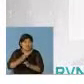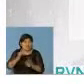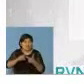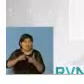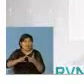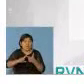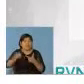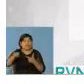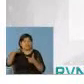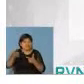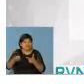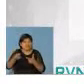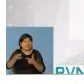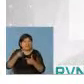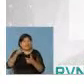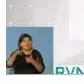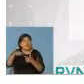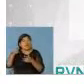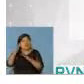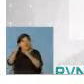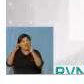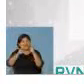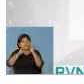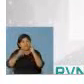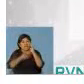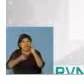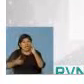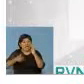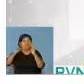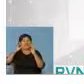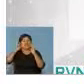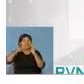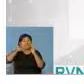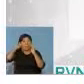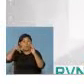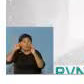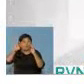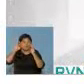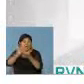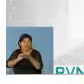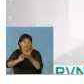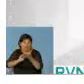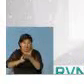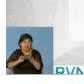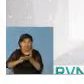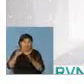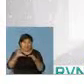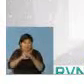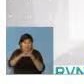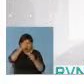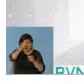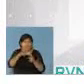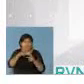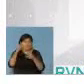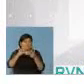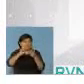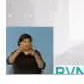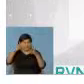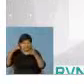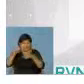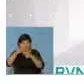como vicerrector, Rodolfo Retamoso, abogado del escalafón jurídico profesional de la Policía de Jujuy. El acto de